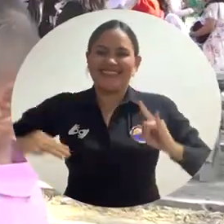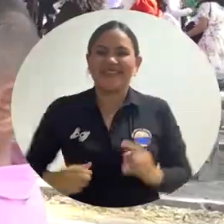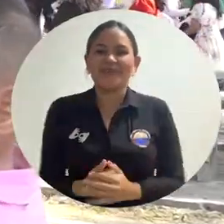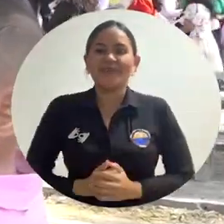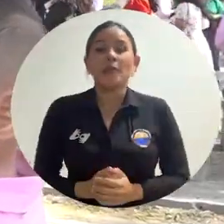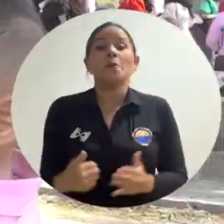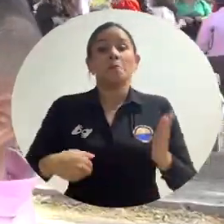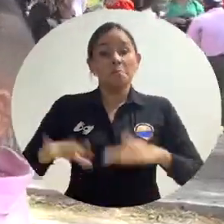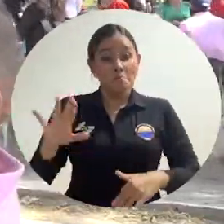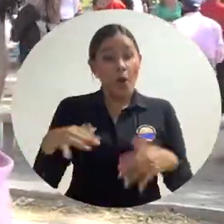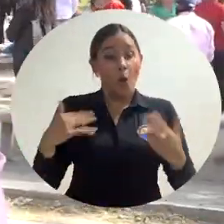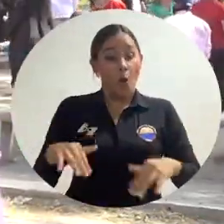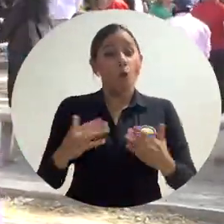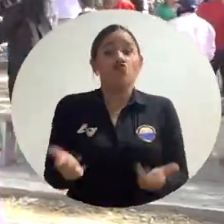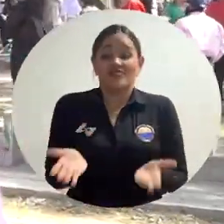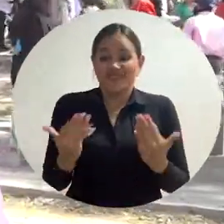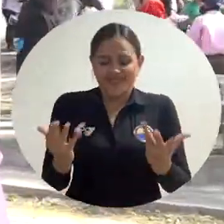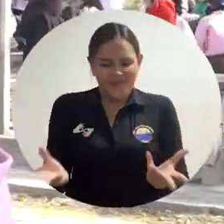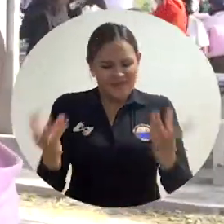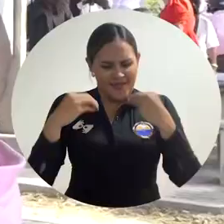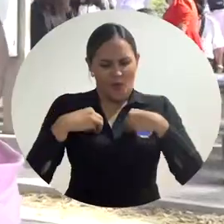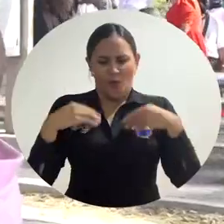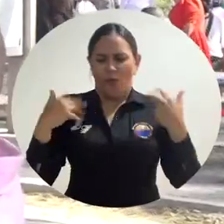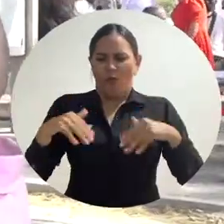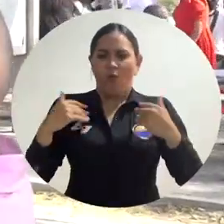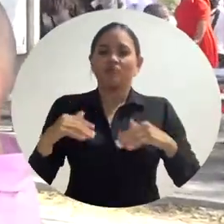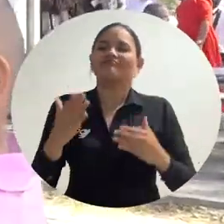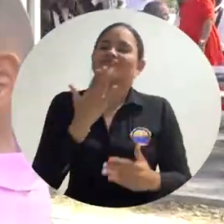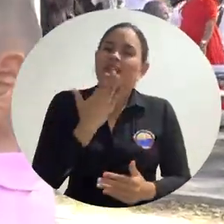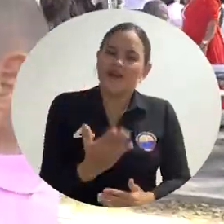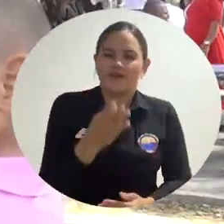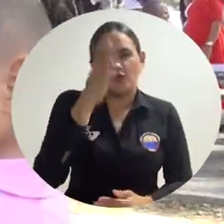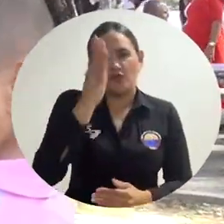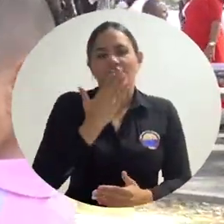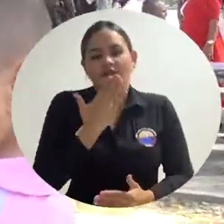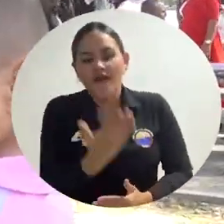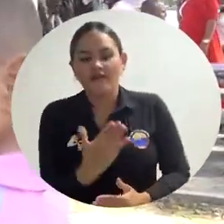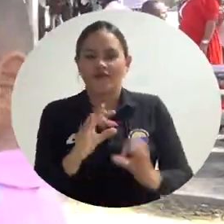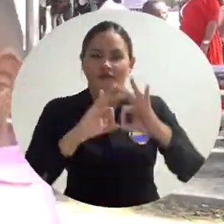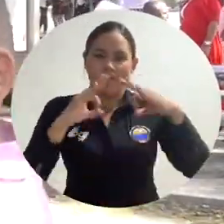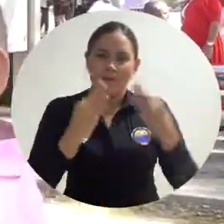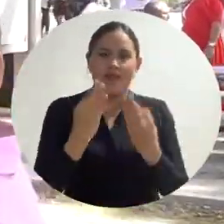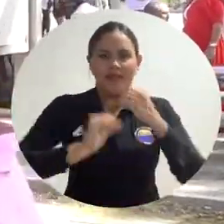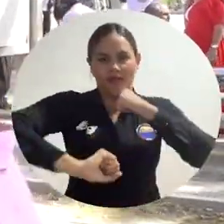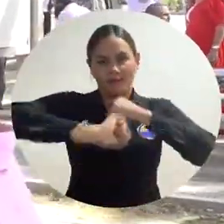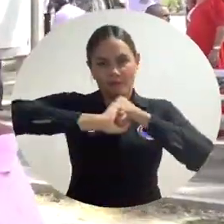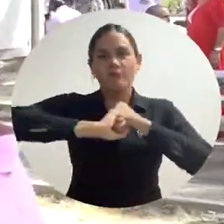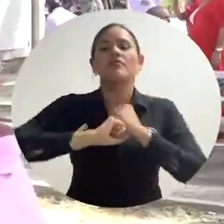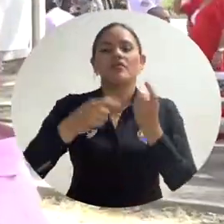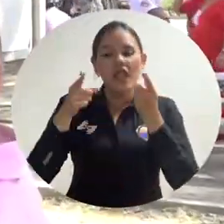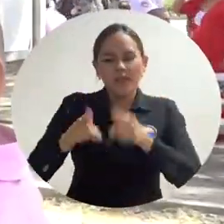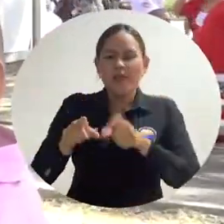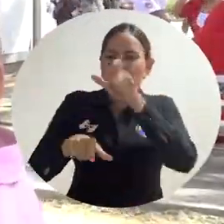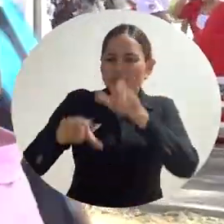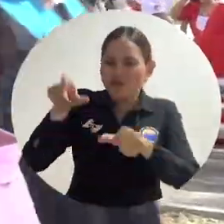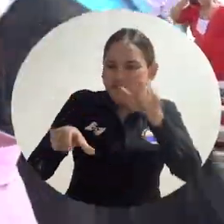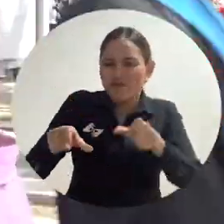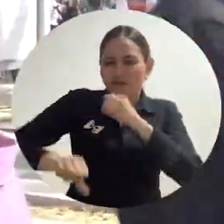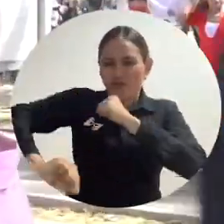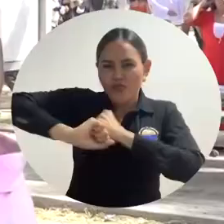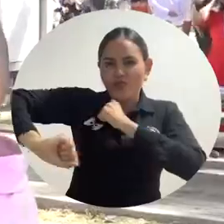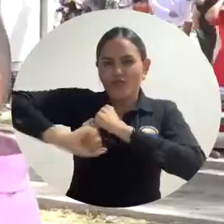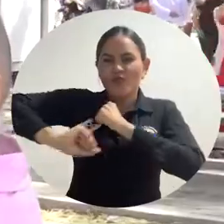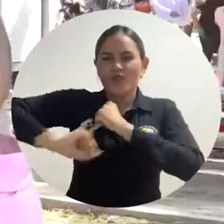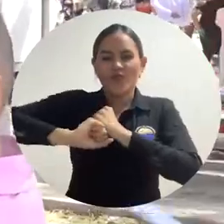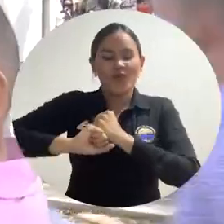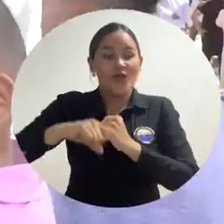una experiencia maravillosa, grandiosa. Doy gracias a Dios, a mi familia por el apoyo, a todas aquellas personas que me brindaron su